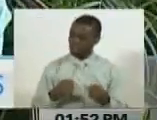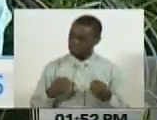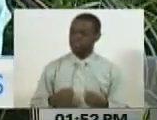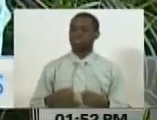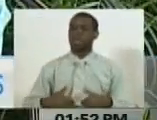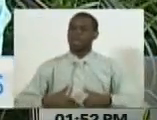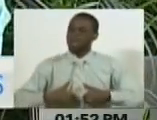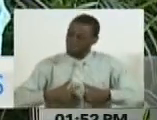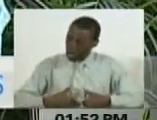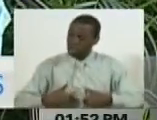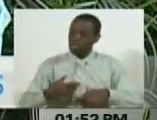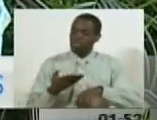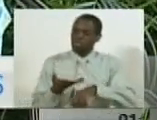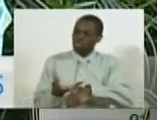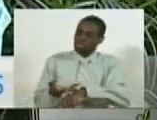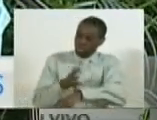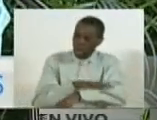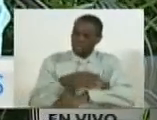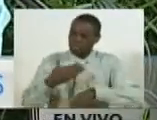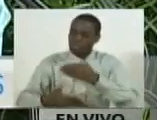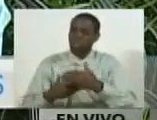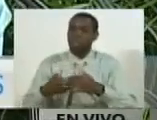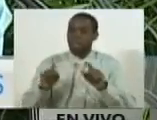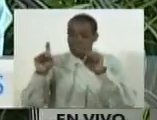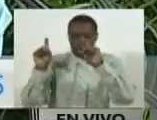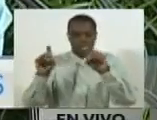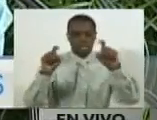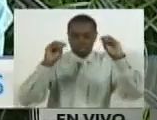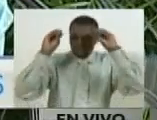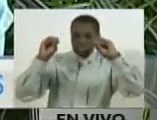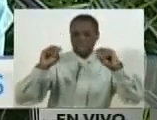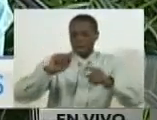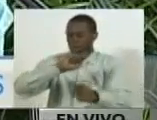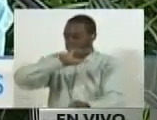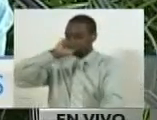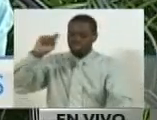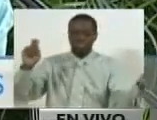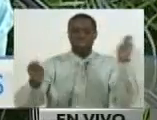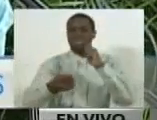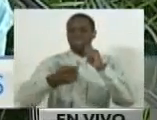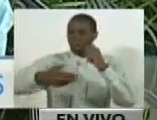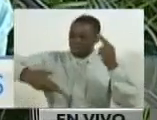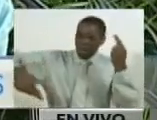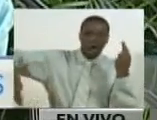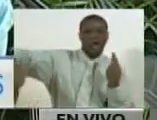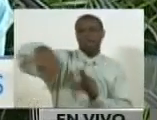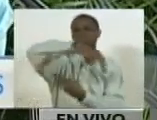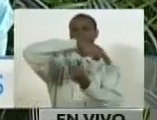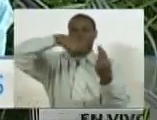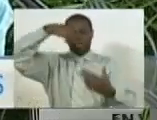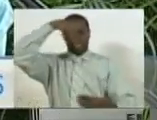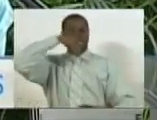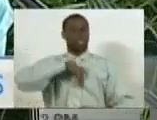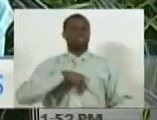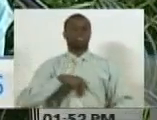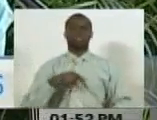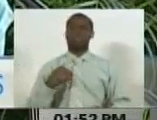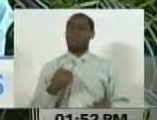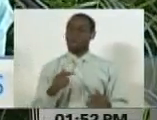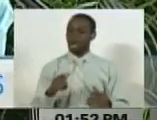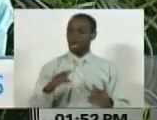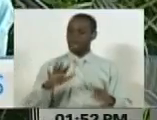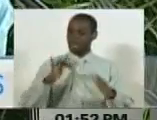Un gran esfuerzo transformador, una gran revolución espiritual y cultural en el seno del